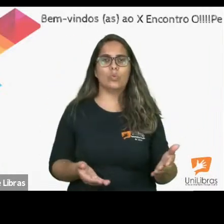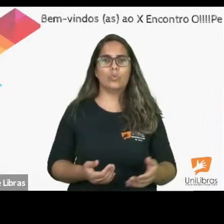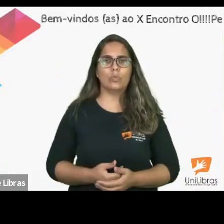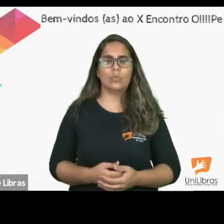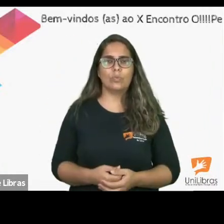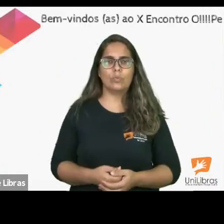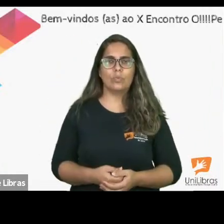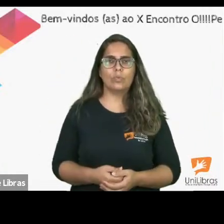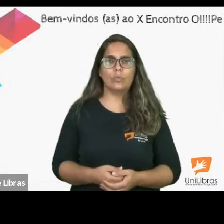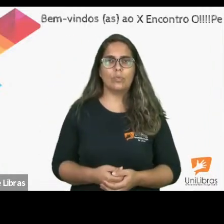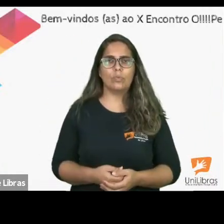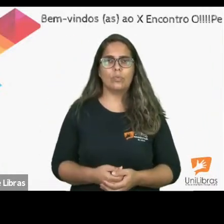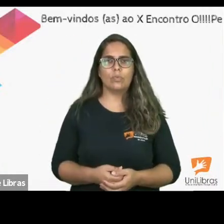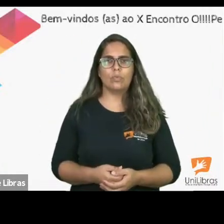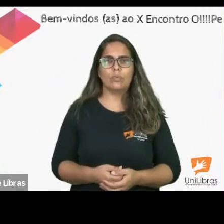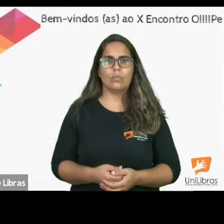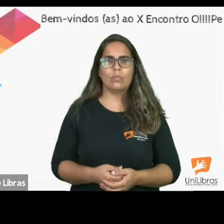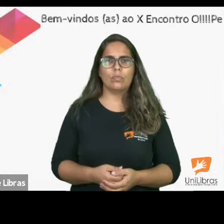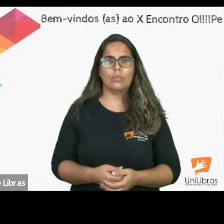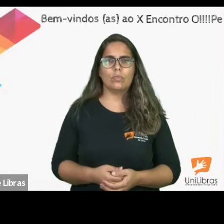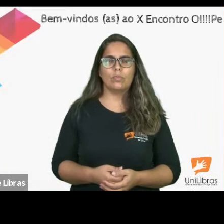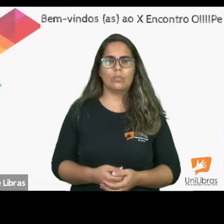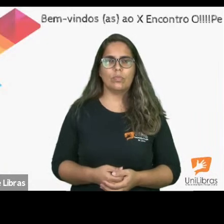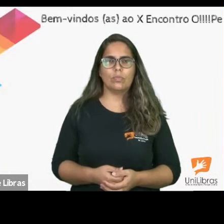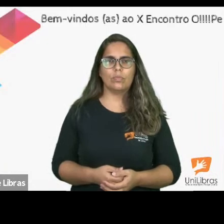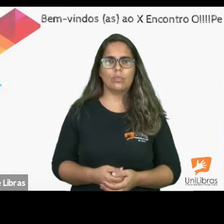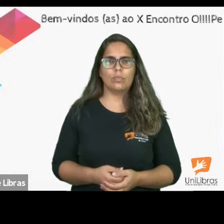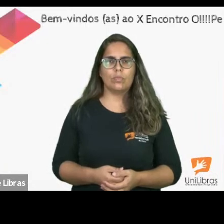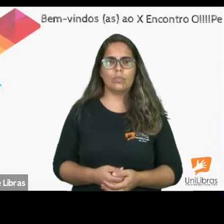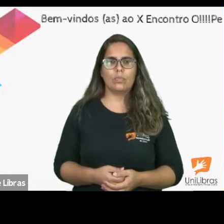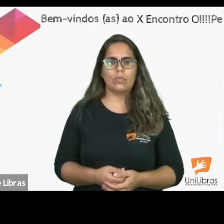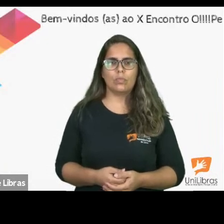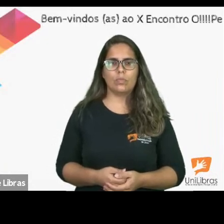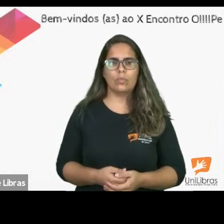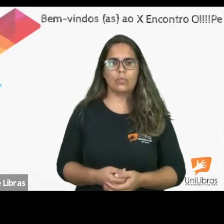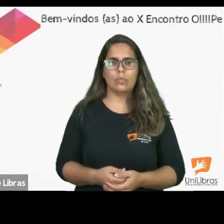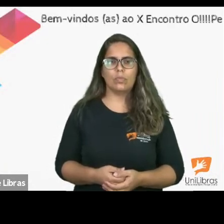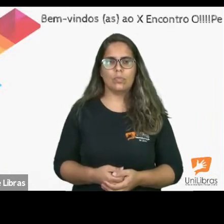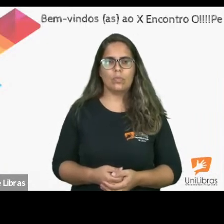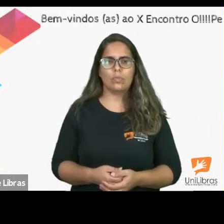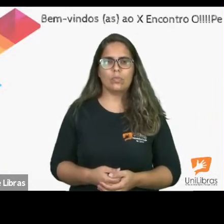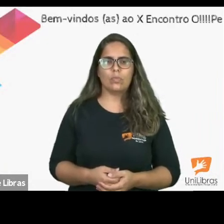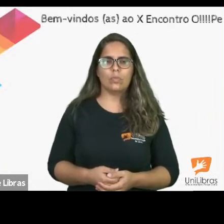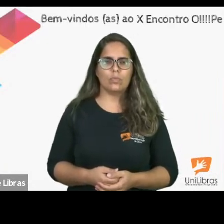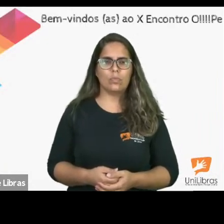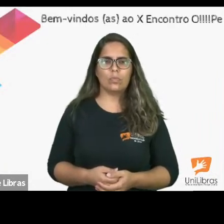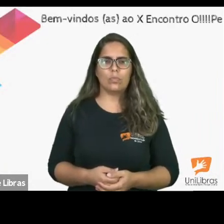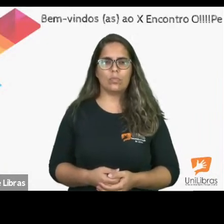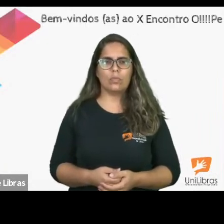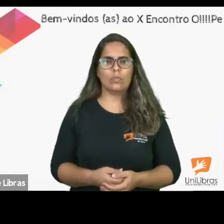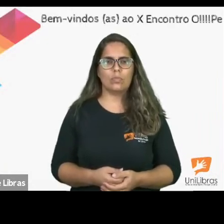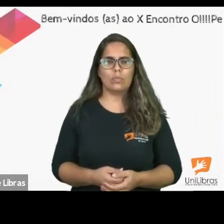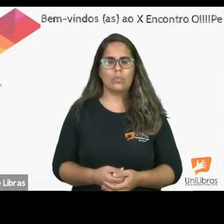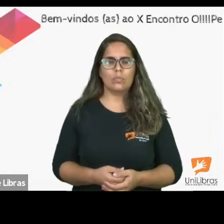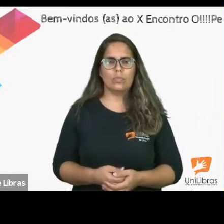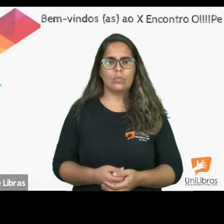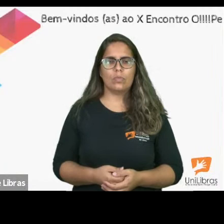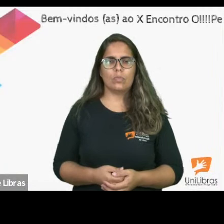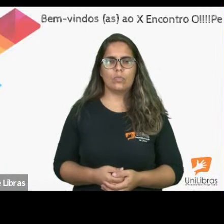Puedo educar en el odio o en el amor. Puedo educar en el odio hacia algo y el amor hacia otra cosa. Puedo.